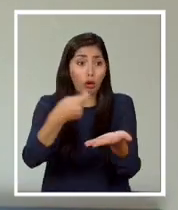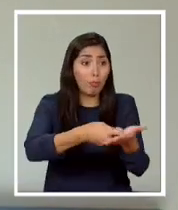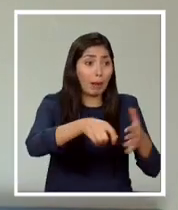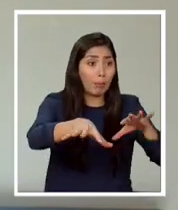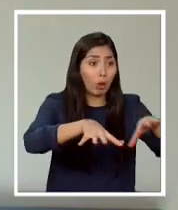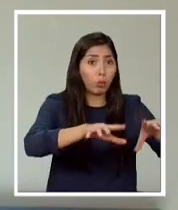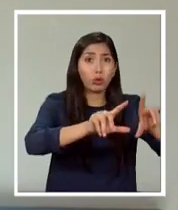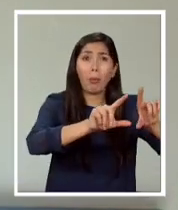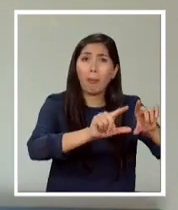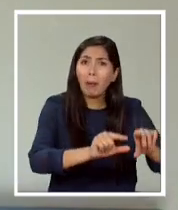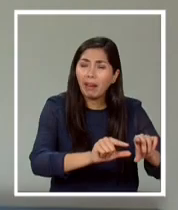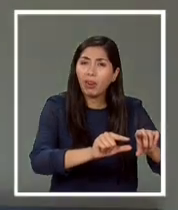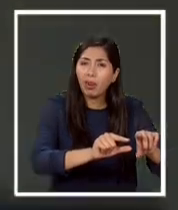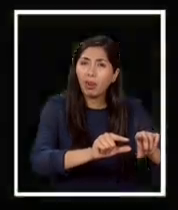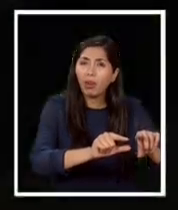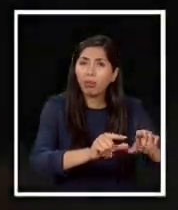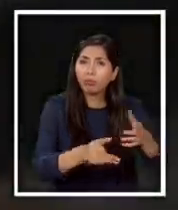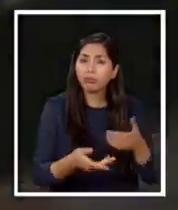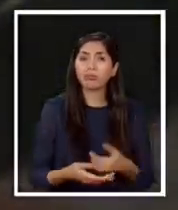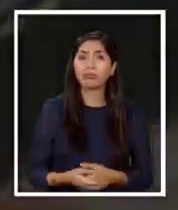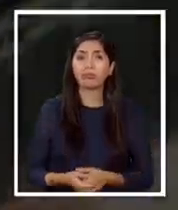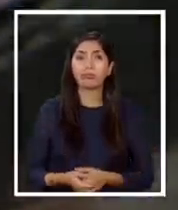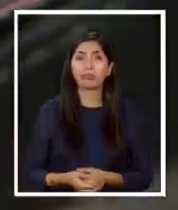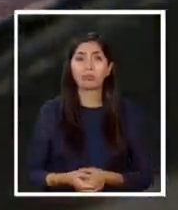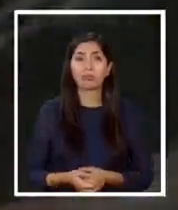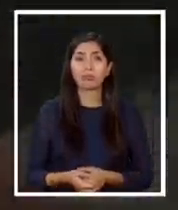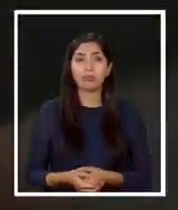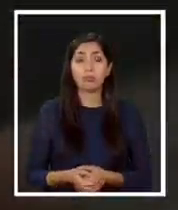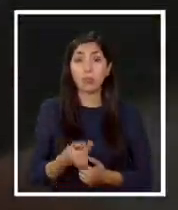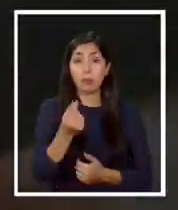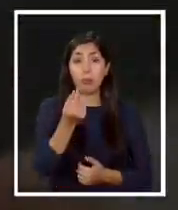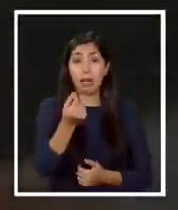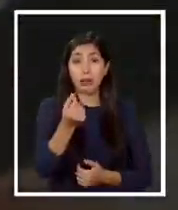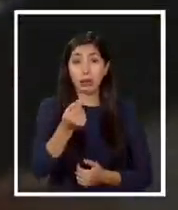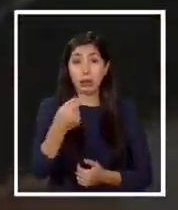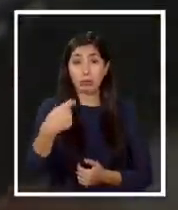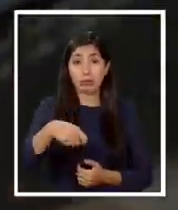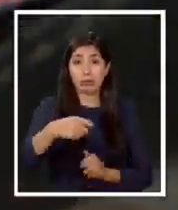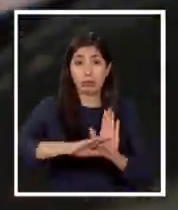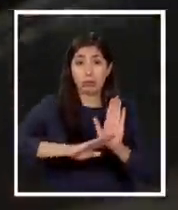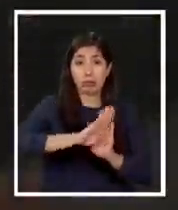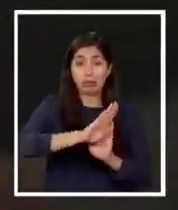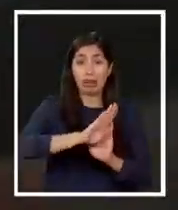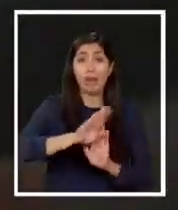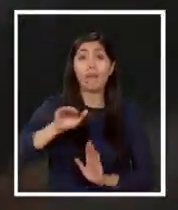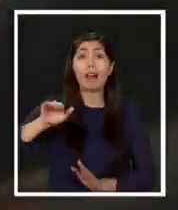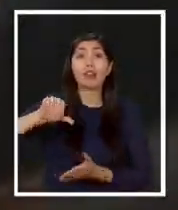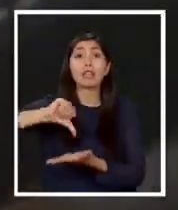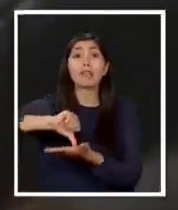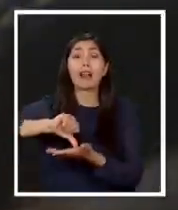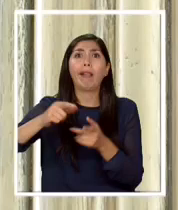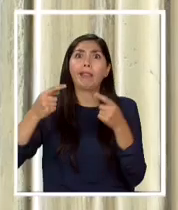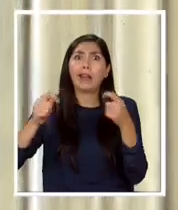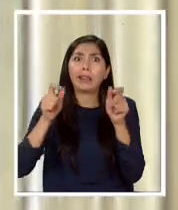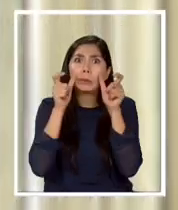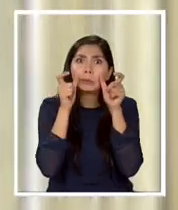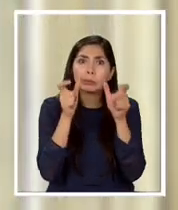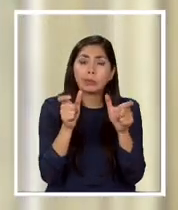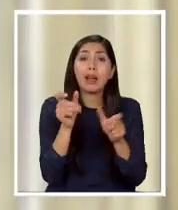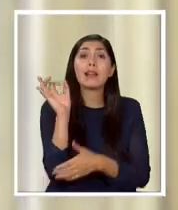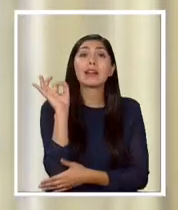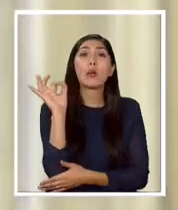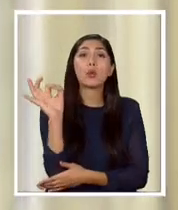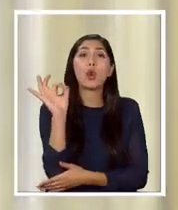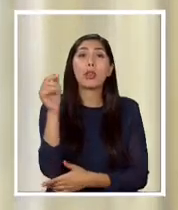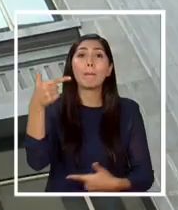cantidad de bienes y servicios. Alta inflación que busca contener el Banco Central. Por eso que en su reunión de política